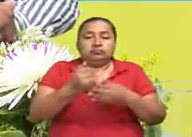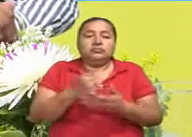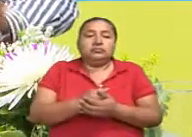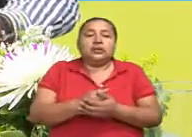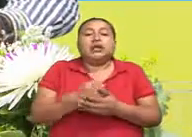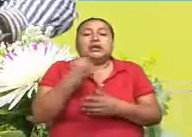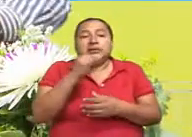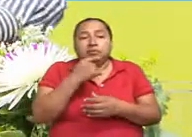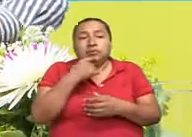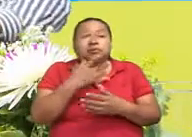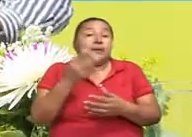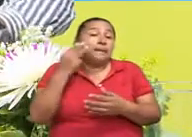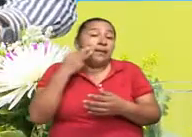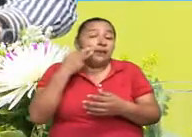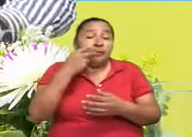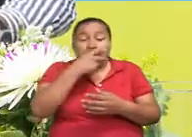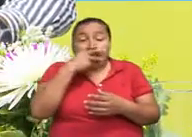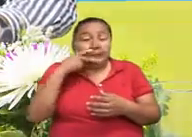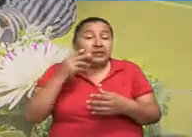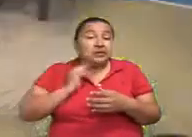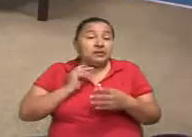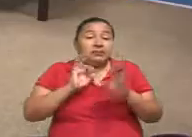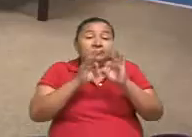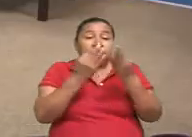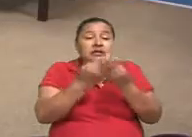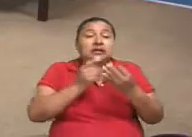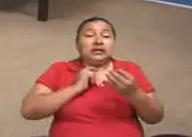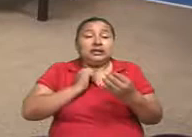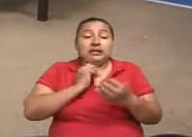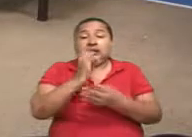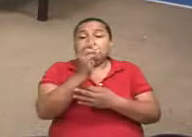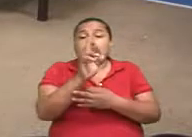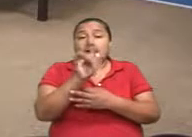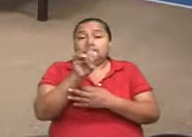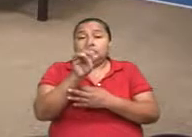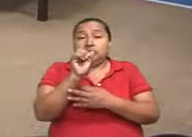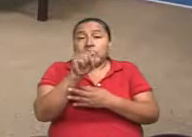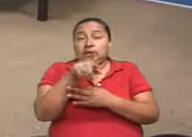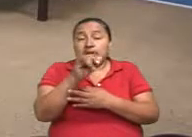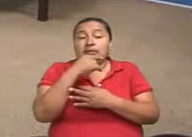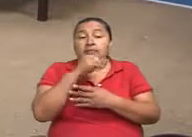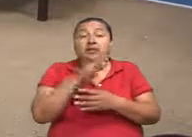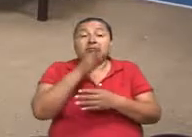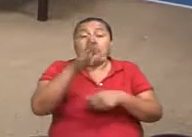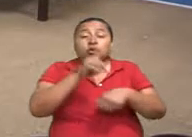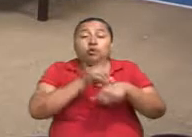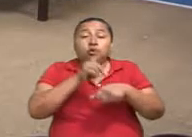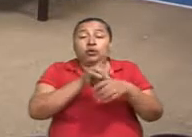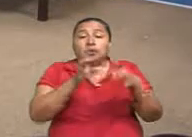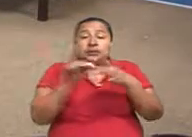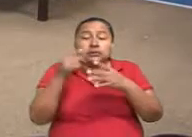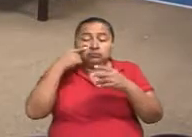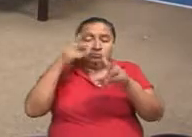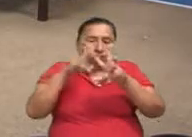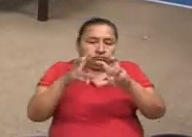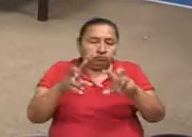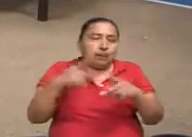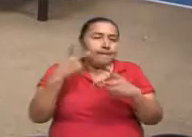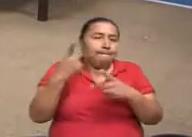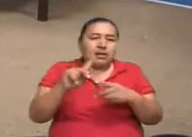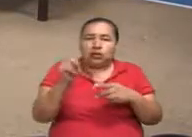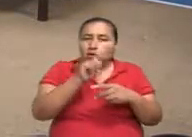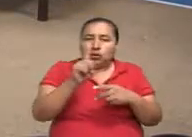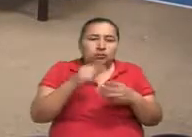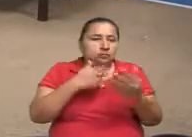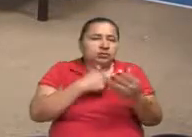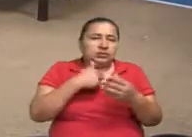Sí, por eso, madre de familia, si tenés un niño con criptorquidia, llévalo al especialista o a alguien que te lo valore, pero no le vayas a